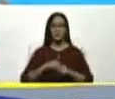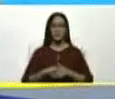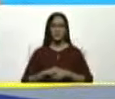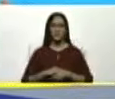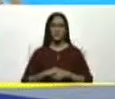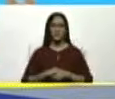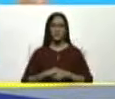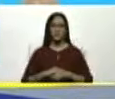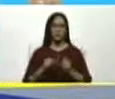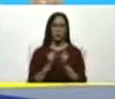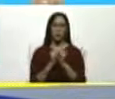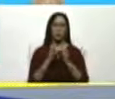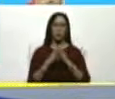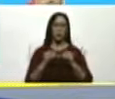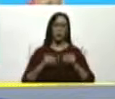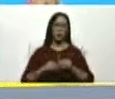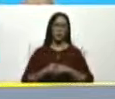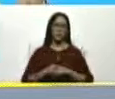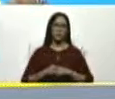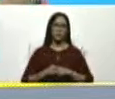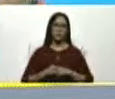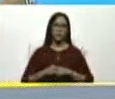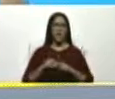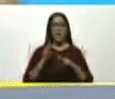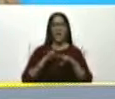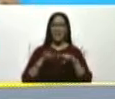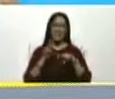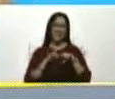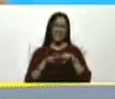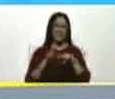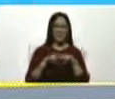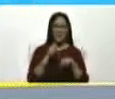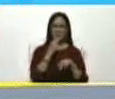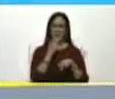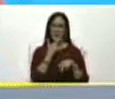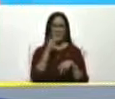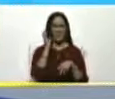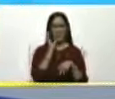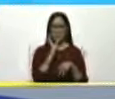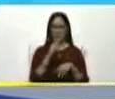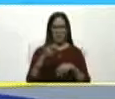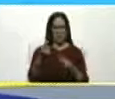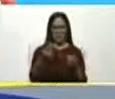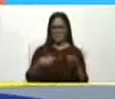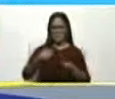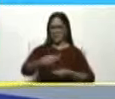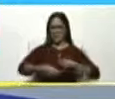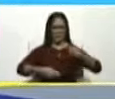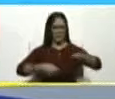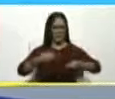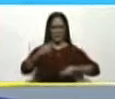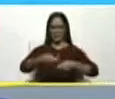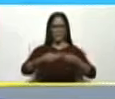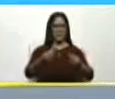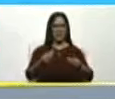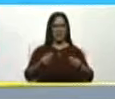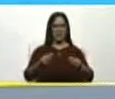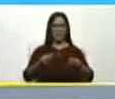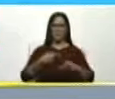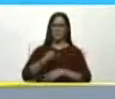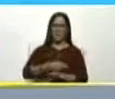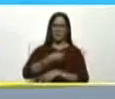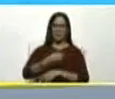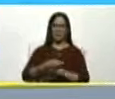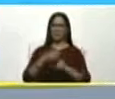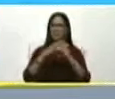Con todo, el niño bonito Capriles, le ponían plata aquí, plata allá, plata aquí, plata allá. Todos